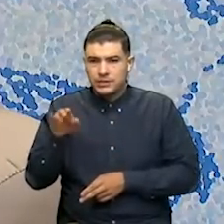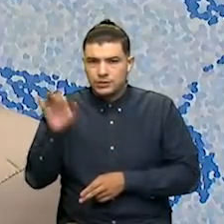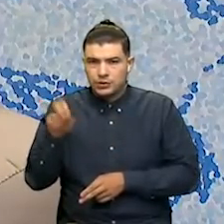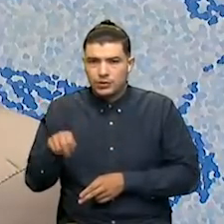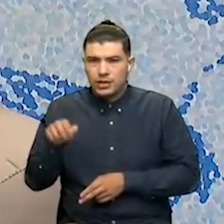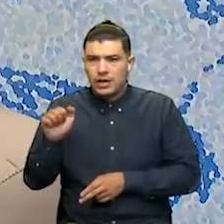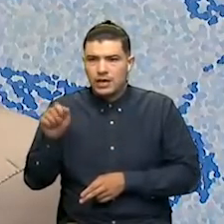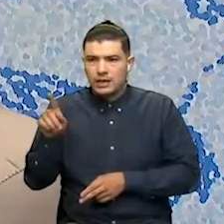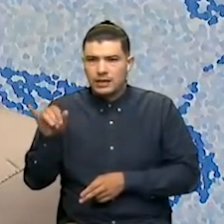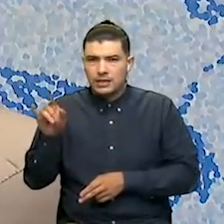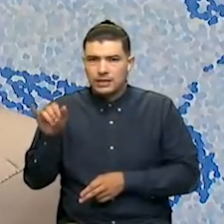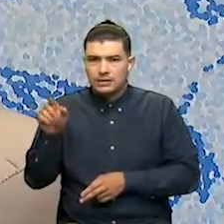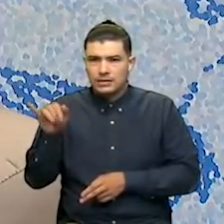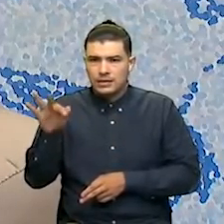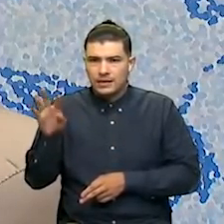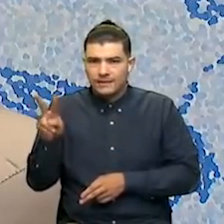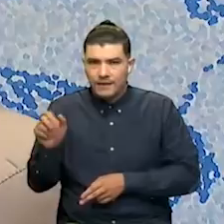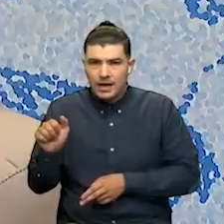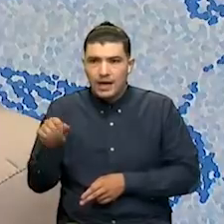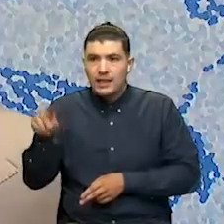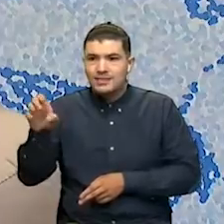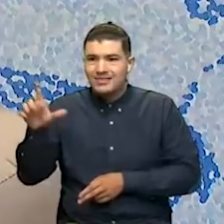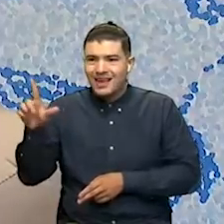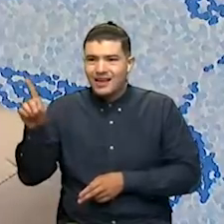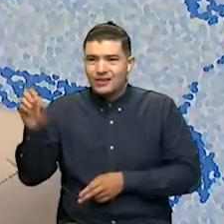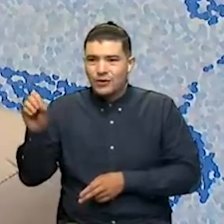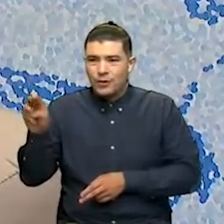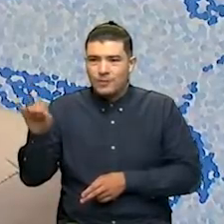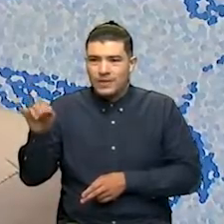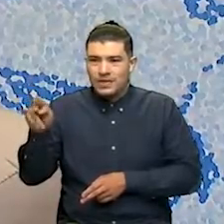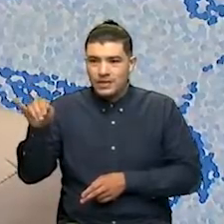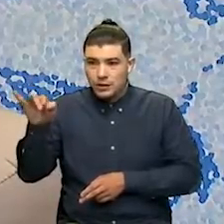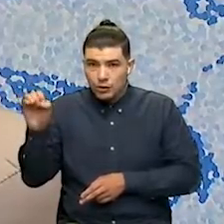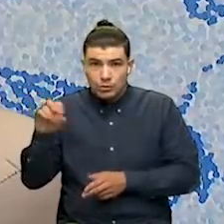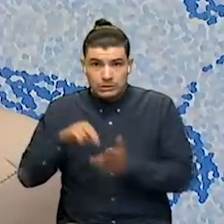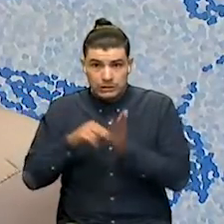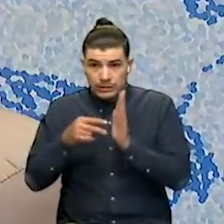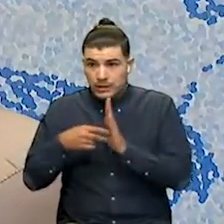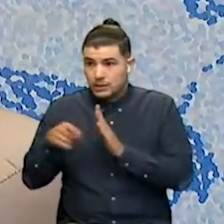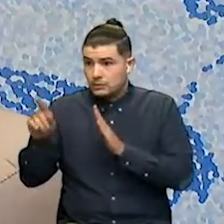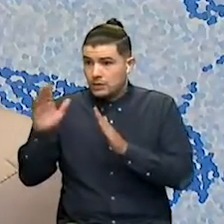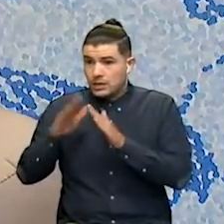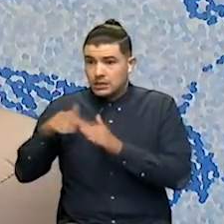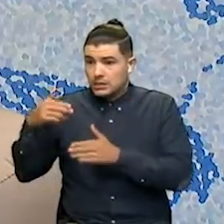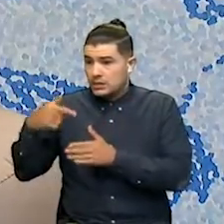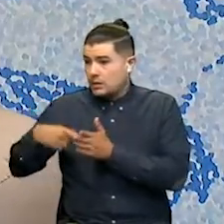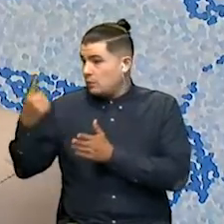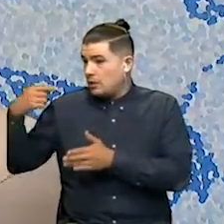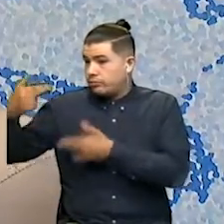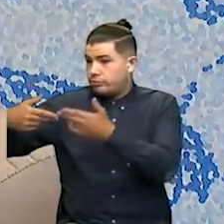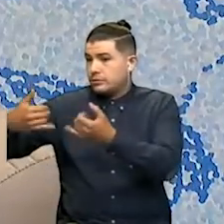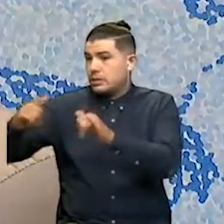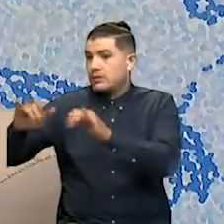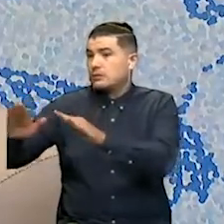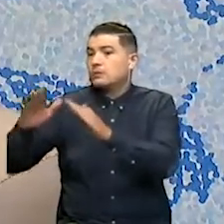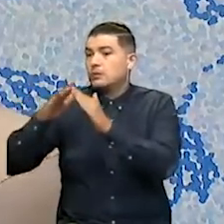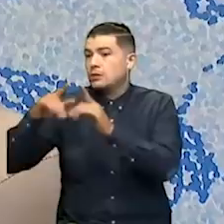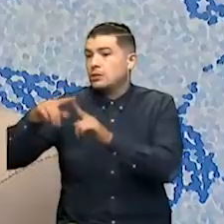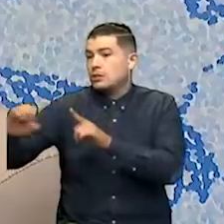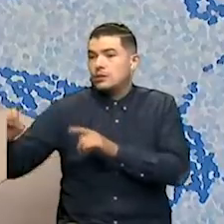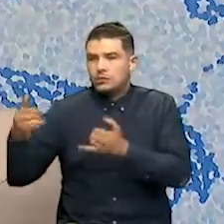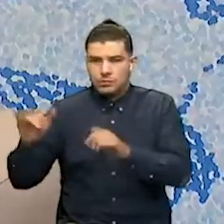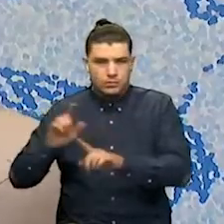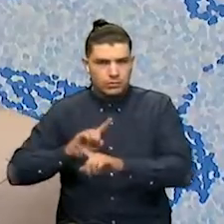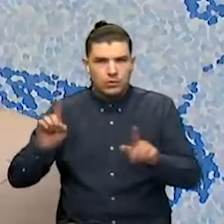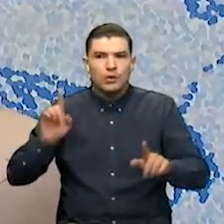dominio. Entonces, no es tampoco automáticamente que la casa vaya a pasar al señor, no, porque ese proceso es una manera